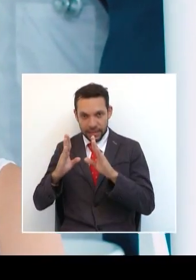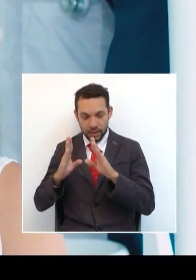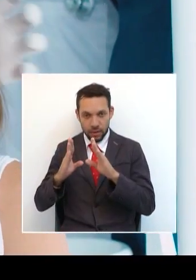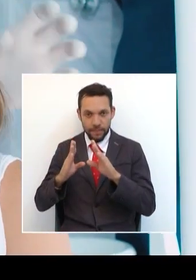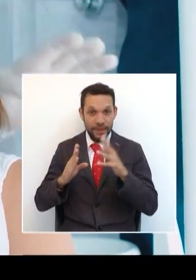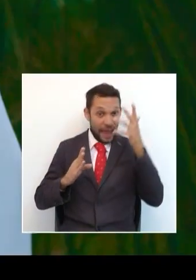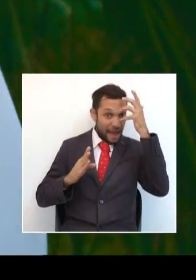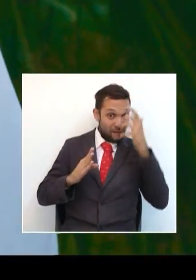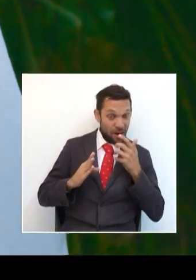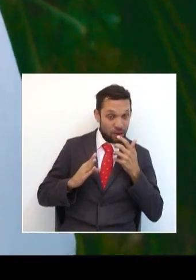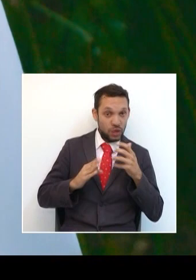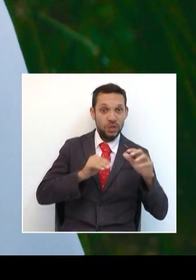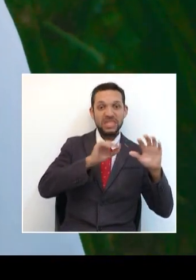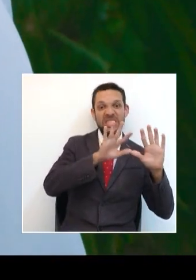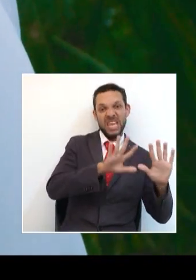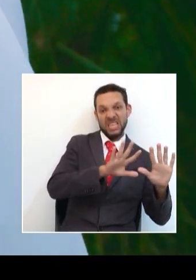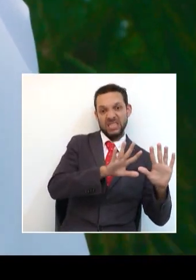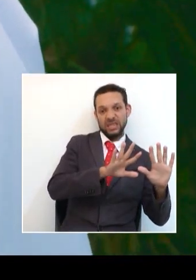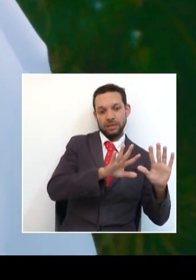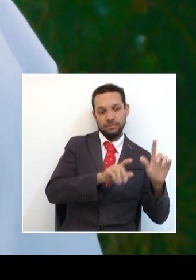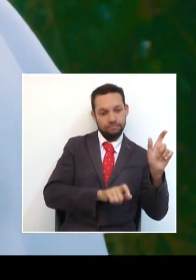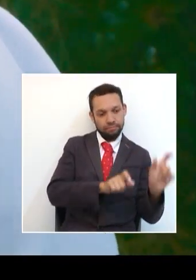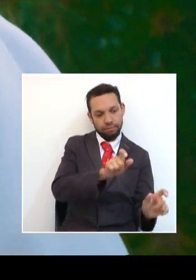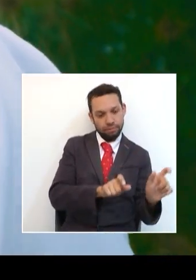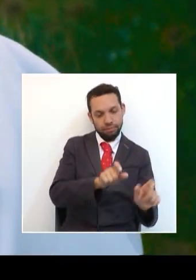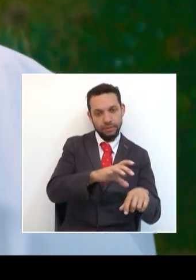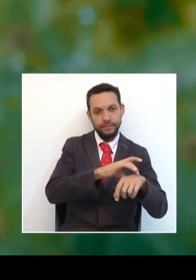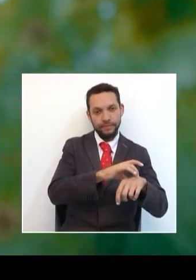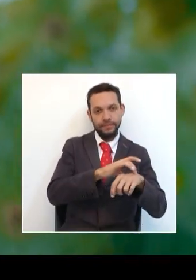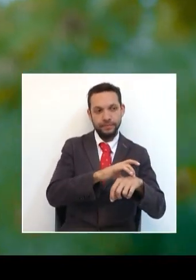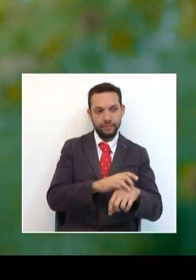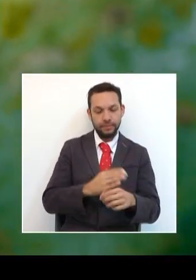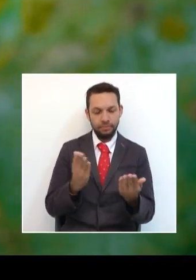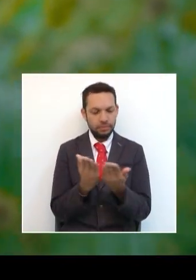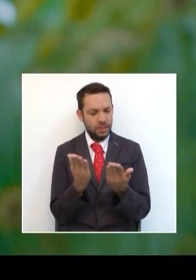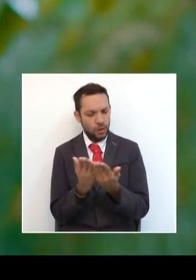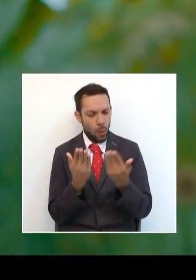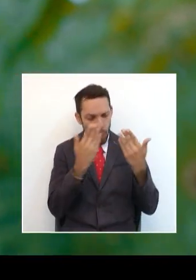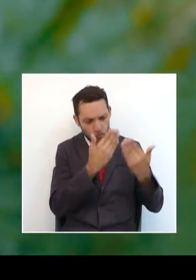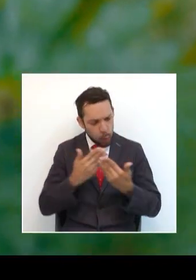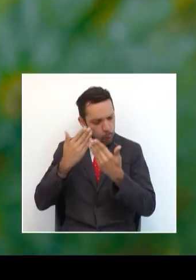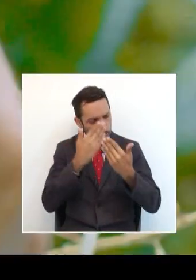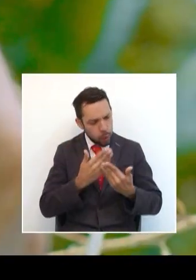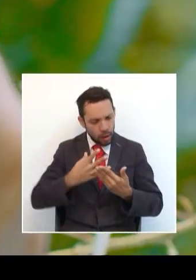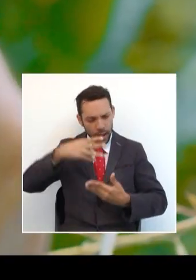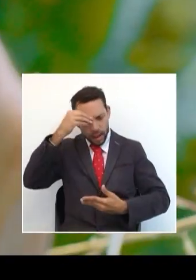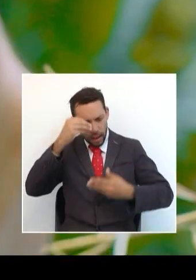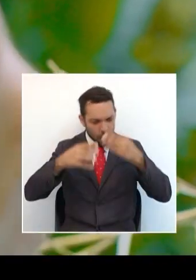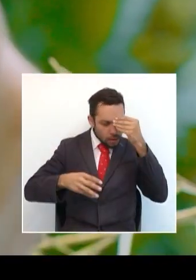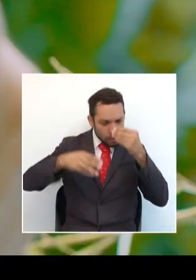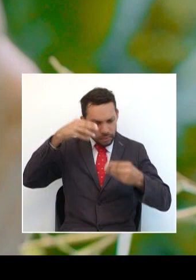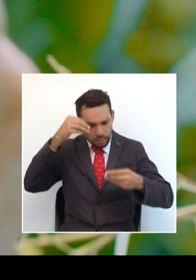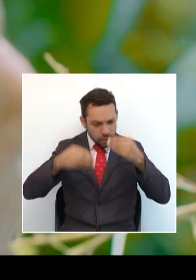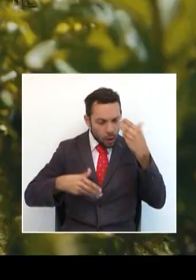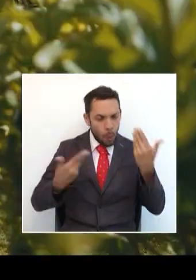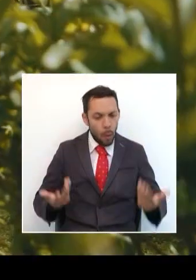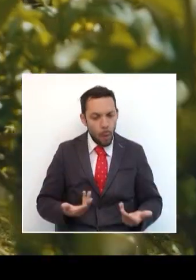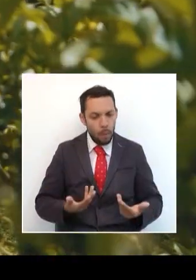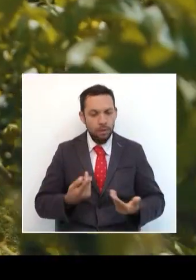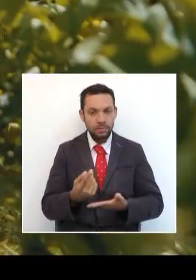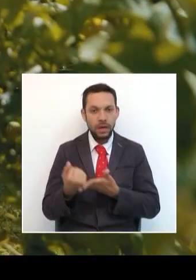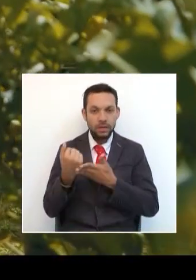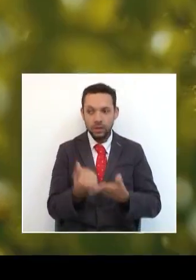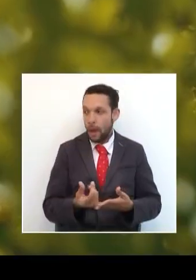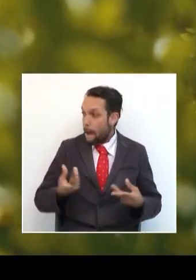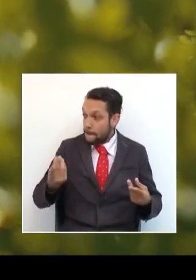evaluada por 10. Empiezo a estudiar la nutrición y a descubrir cómo podría enfrentarme a tantas enfermedades sin un peso